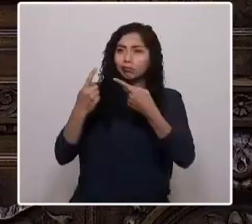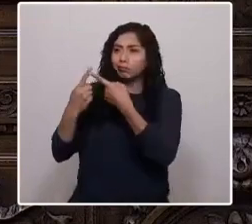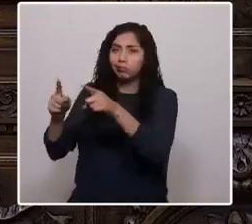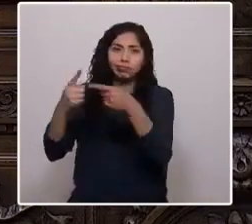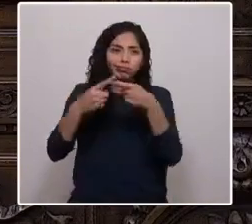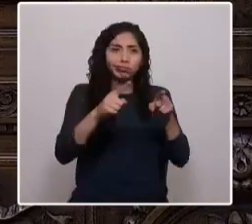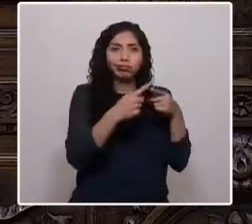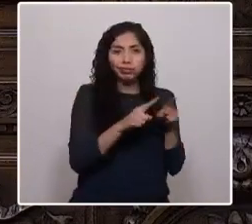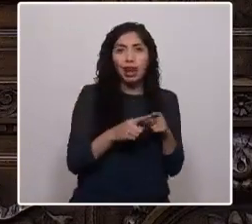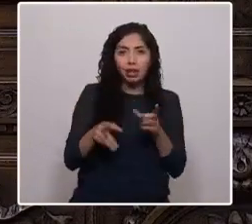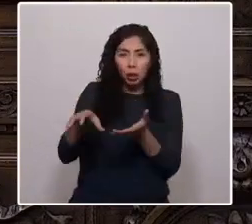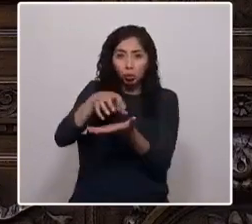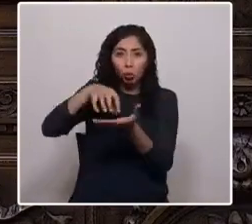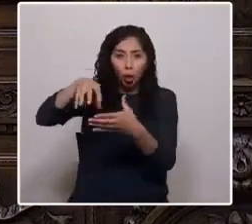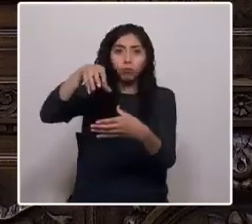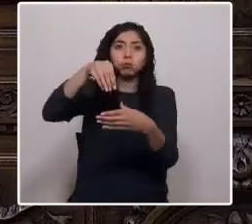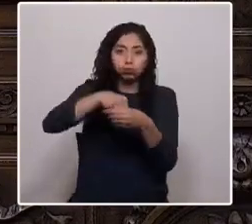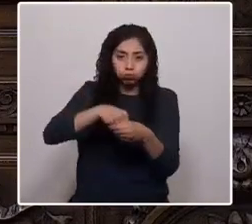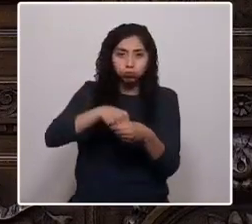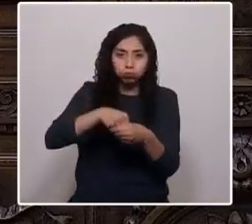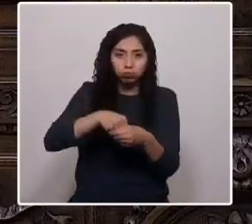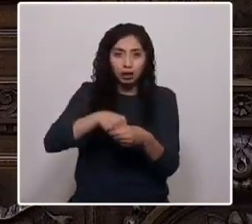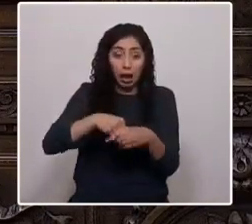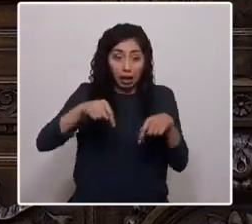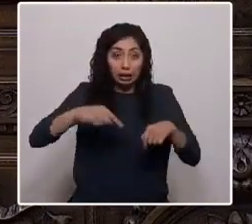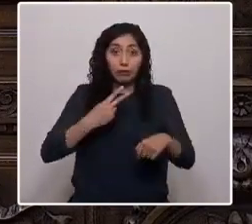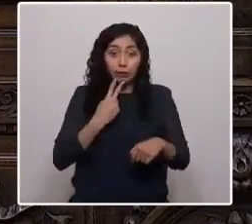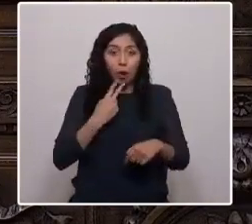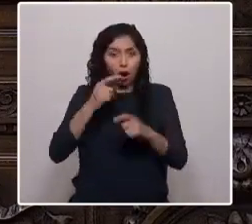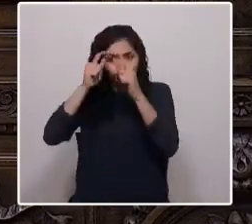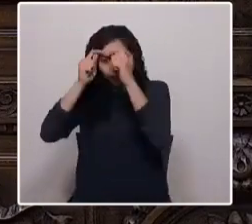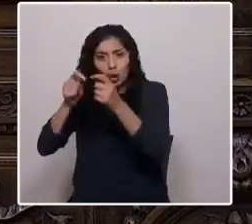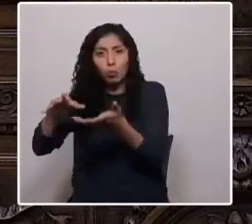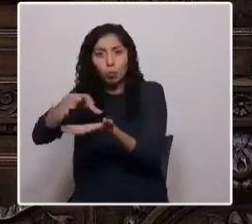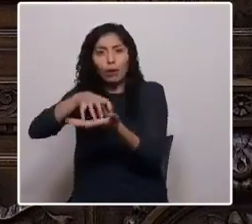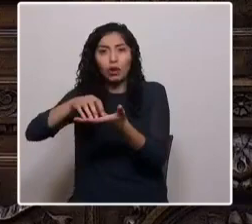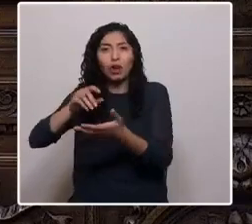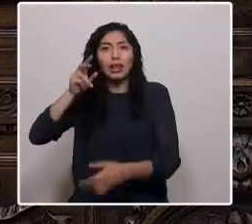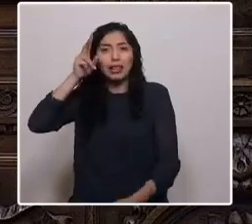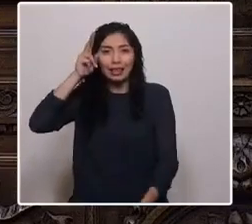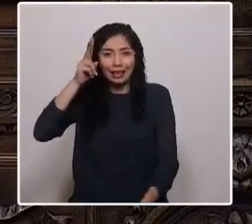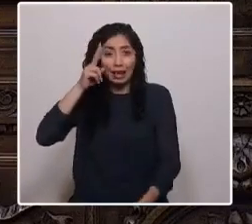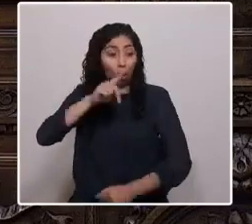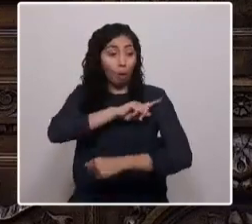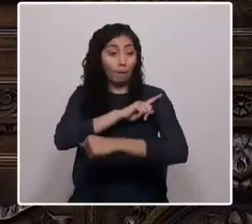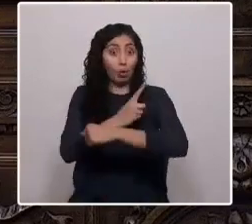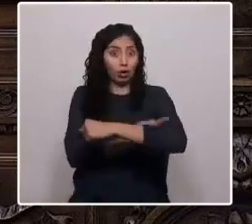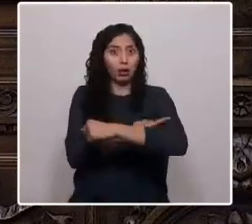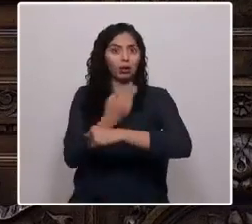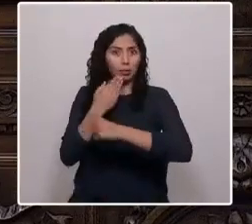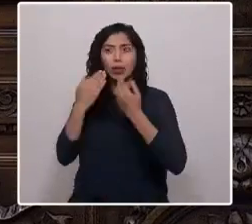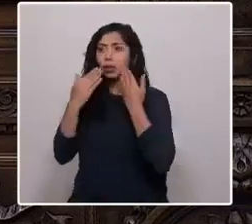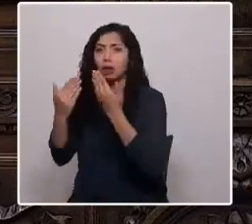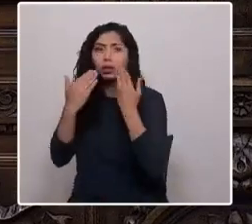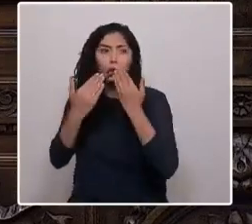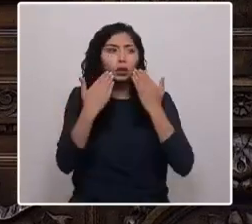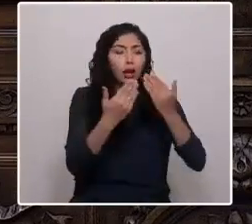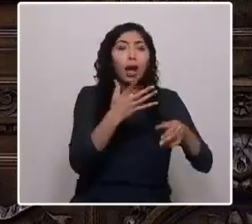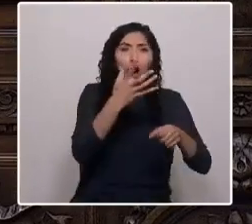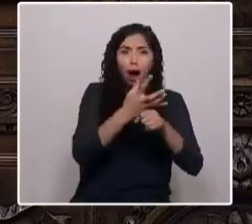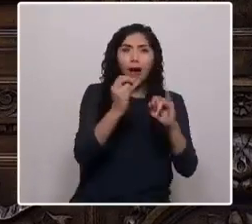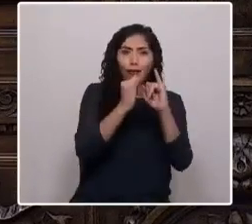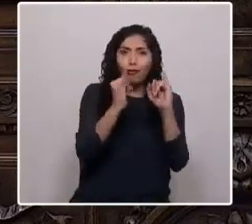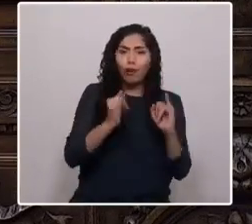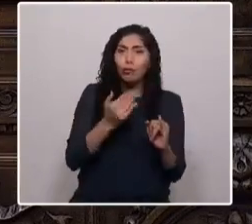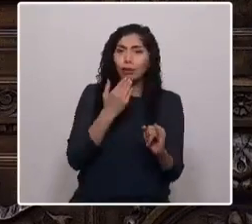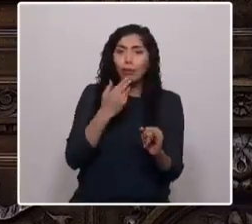vivimos reconociendo a los pueblos indígenas distribuyendo el poder aceptando que hay otras formas valiosas de ver y